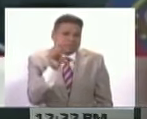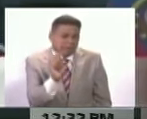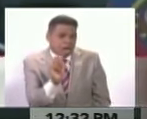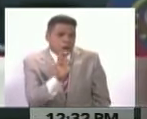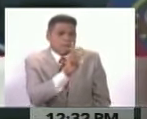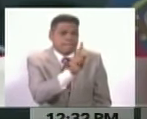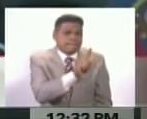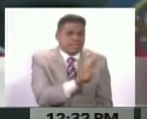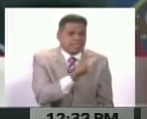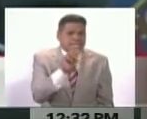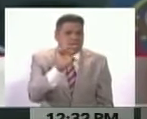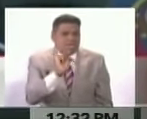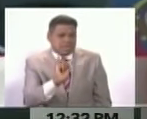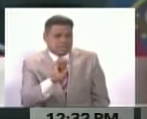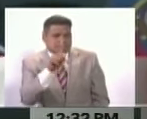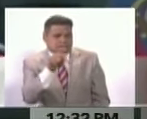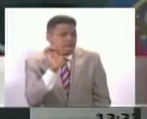de forma,